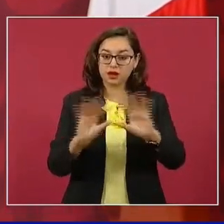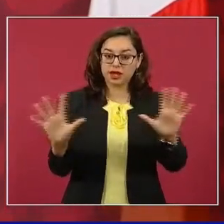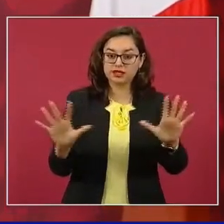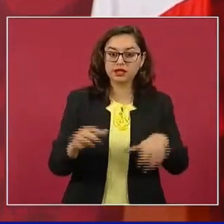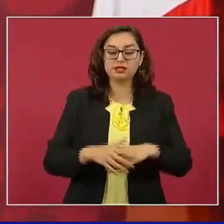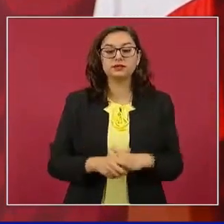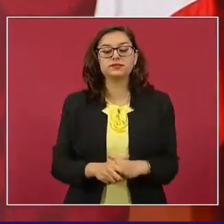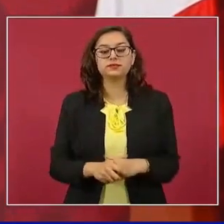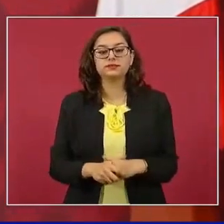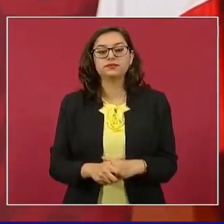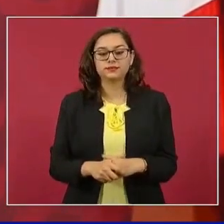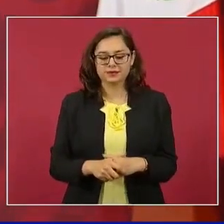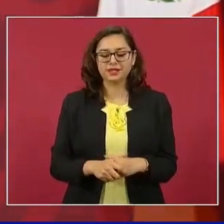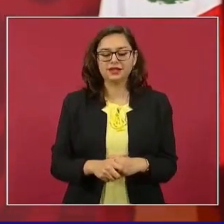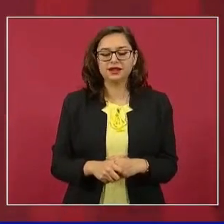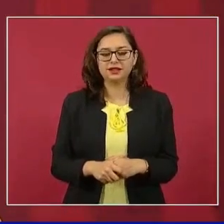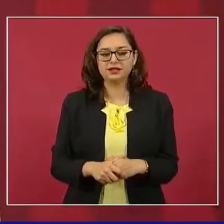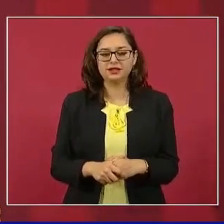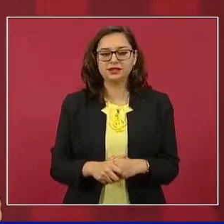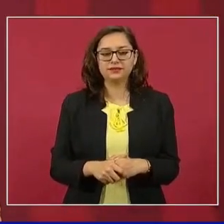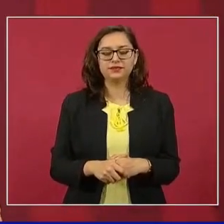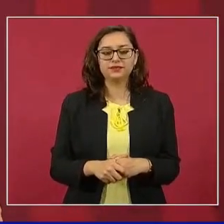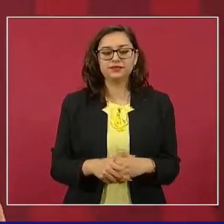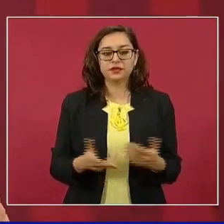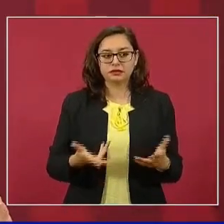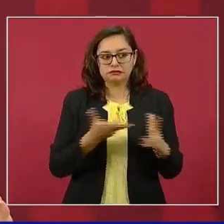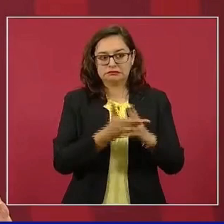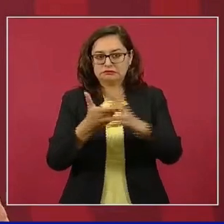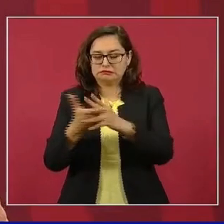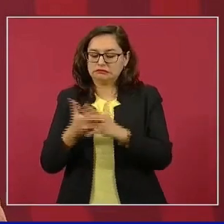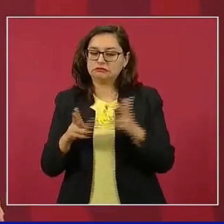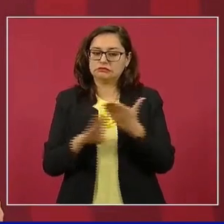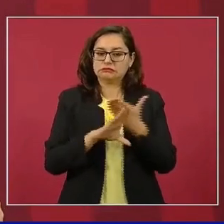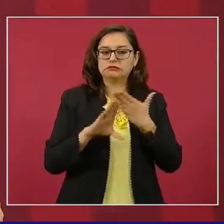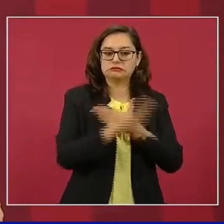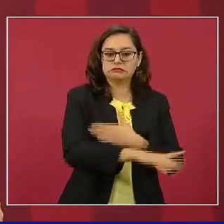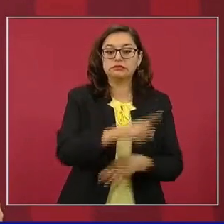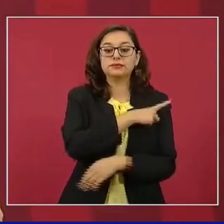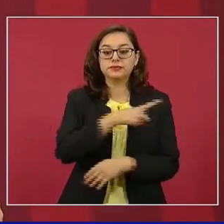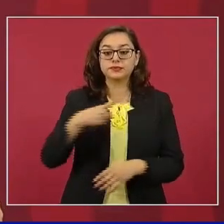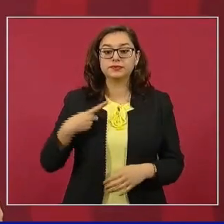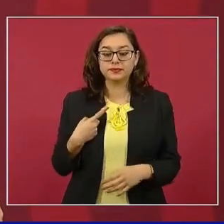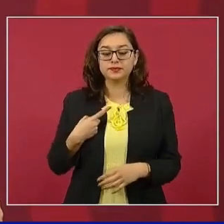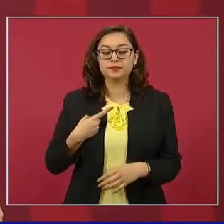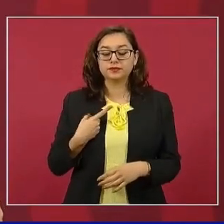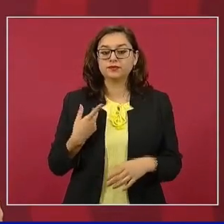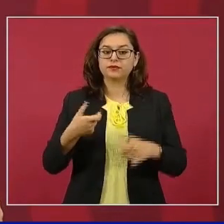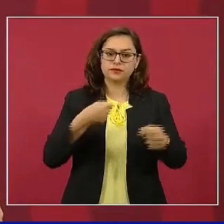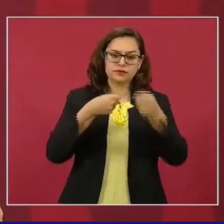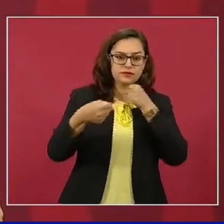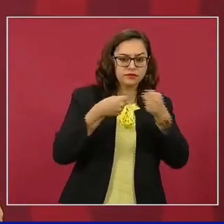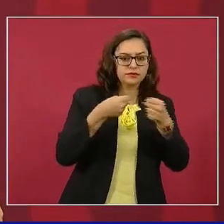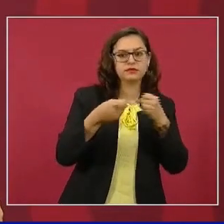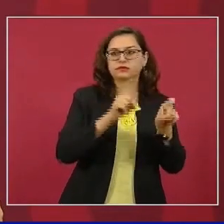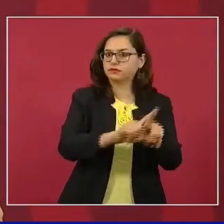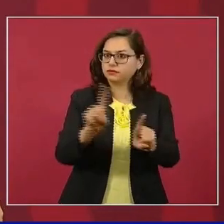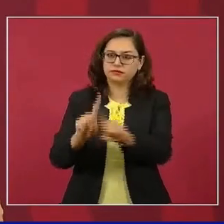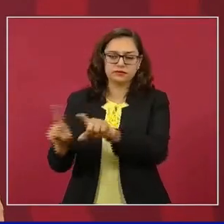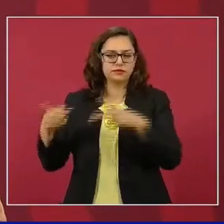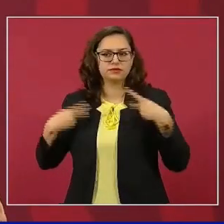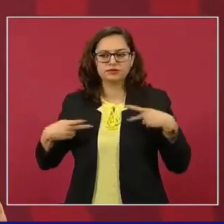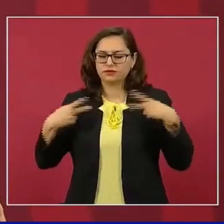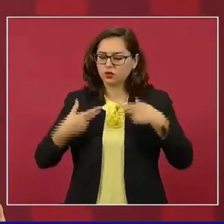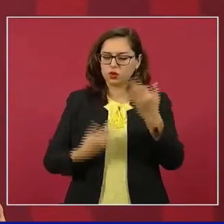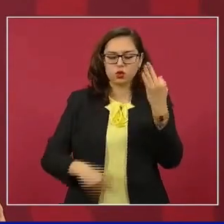que continúen los asesinatos de periodistas y de los